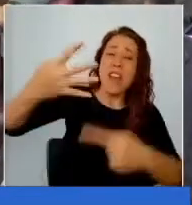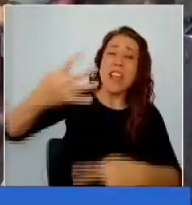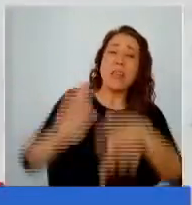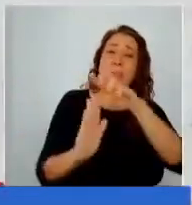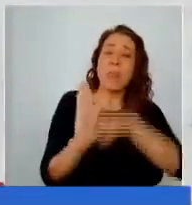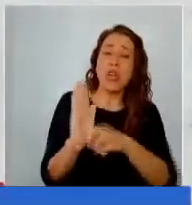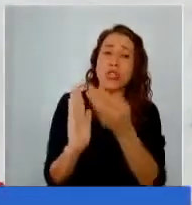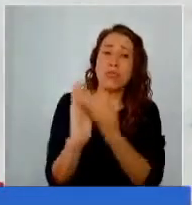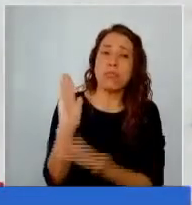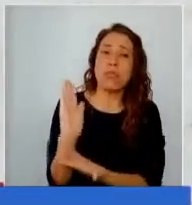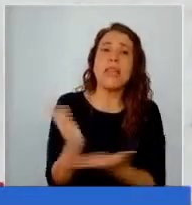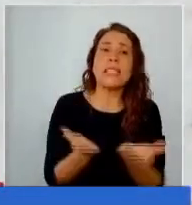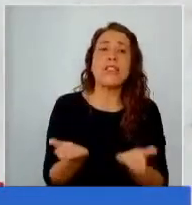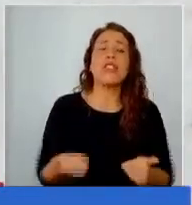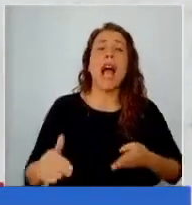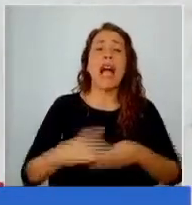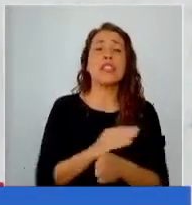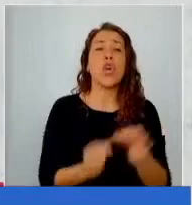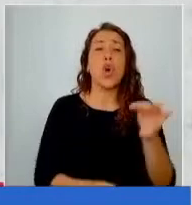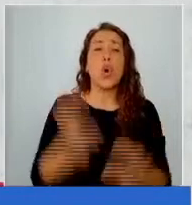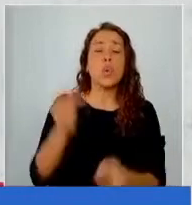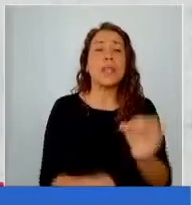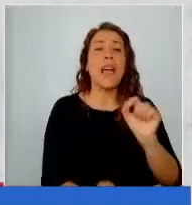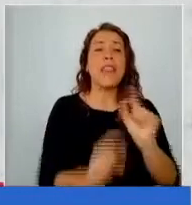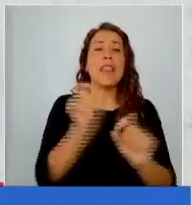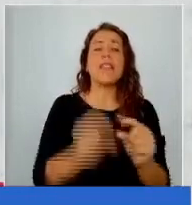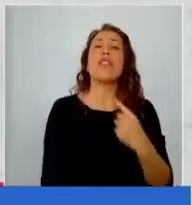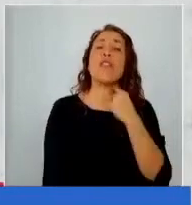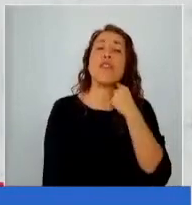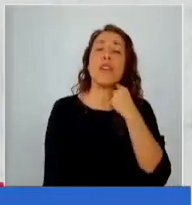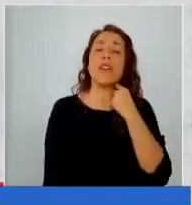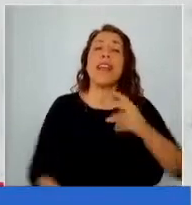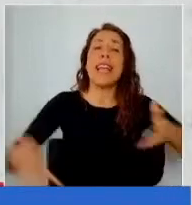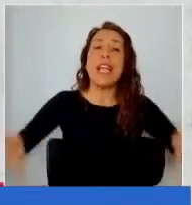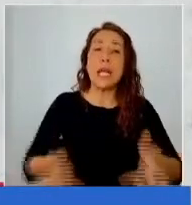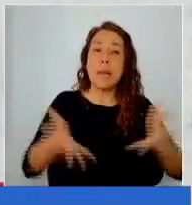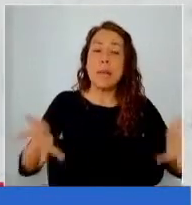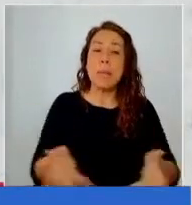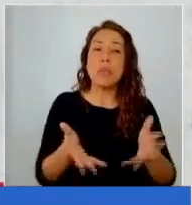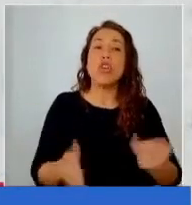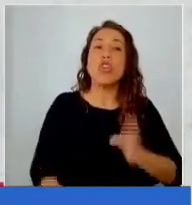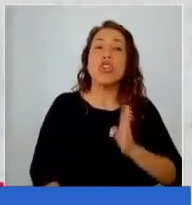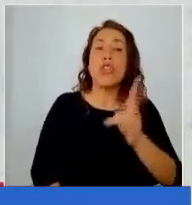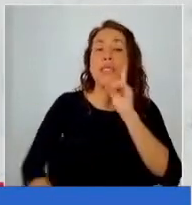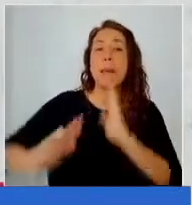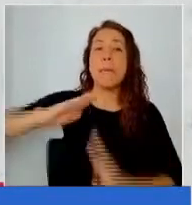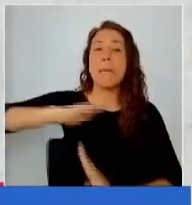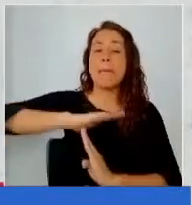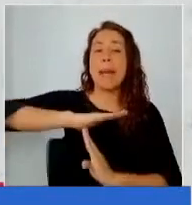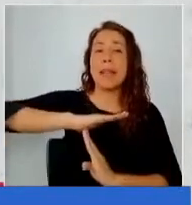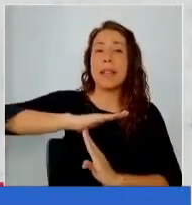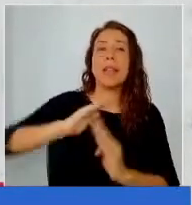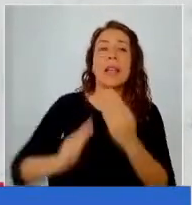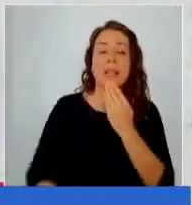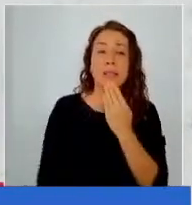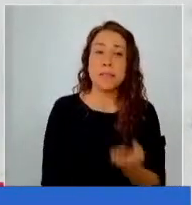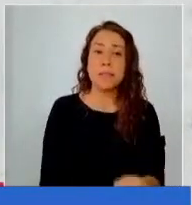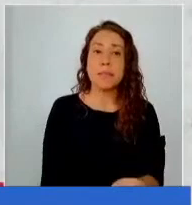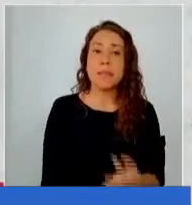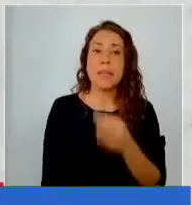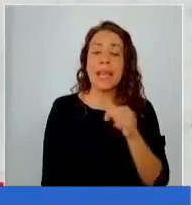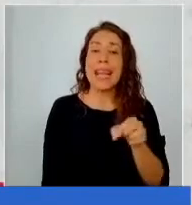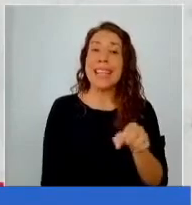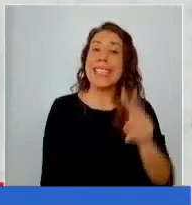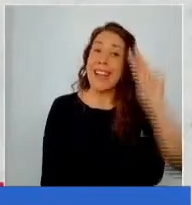acceso a la justicia defensoría de las víctimas cuyo impulso Aún se encuentra pendiente y ahí también lo anotamos este es una iniciativa